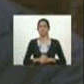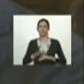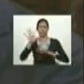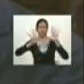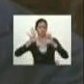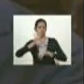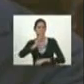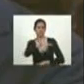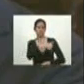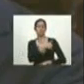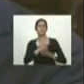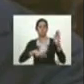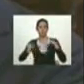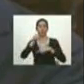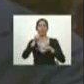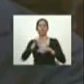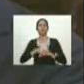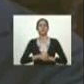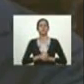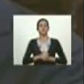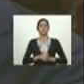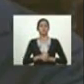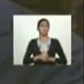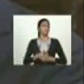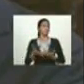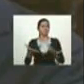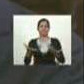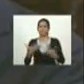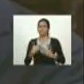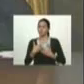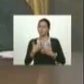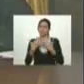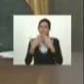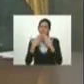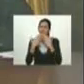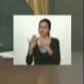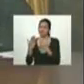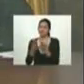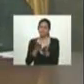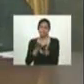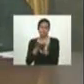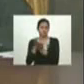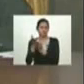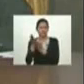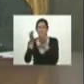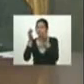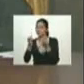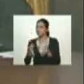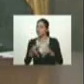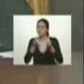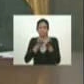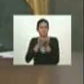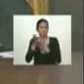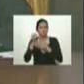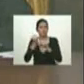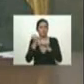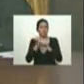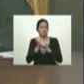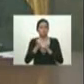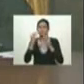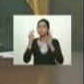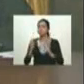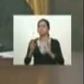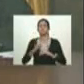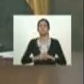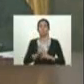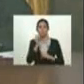bueno no podría decir No tengo palabra para agradecerle su lealtad absoluta su trabajo permanente un